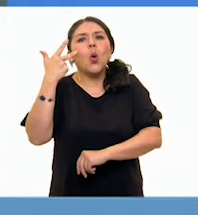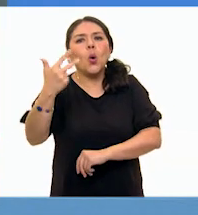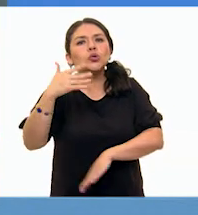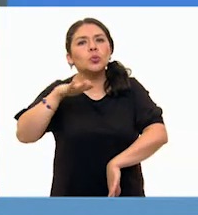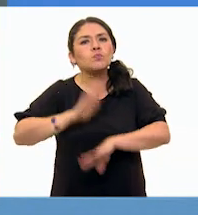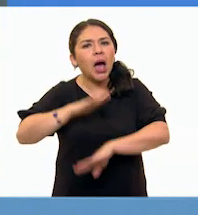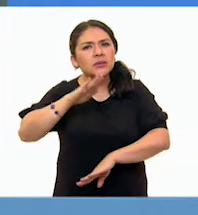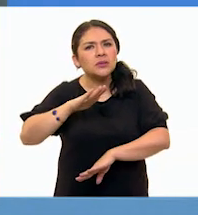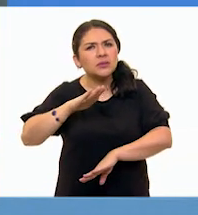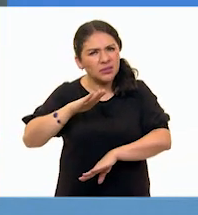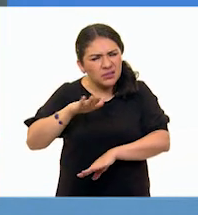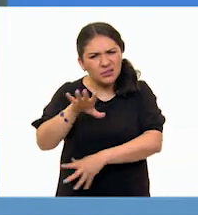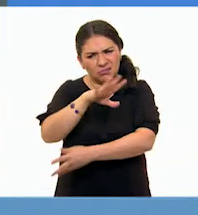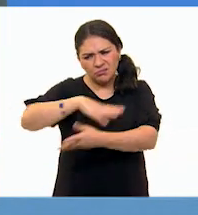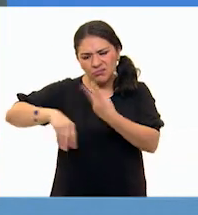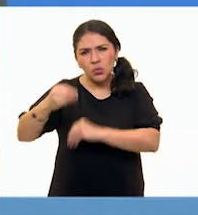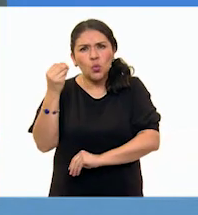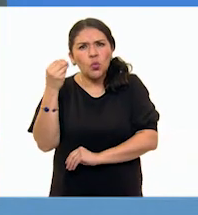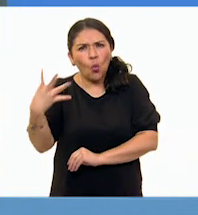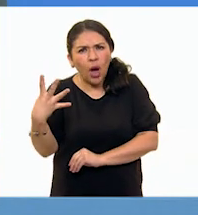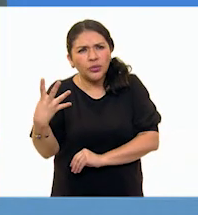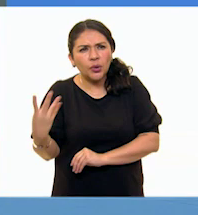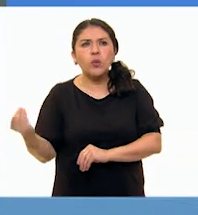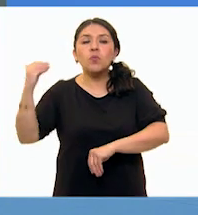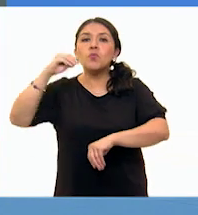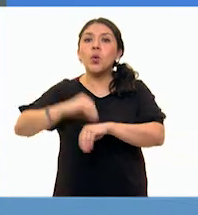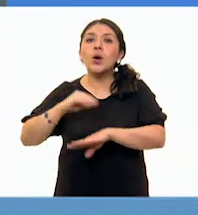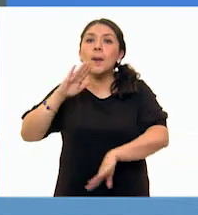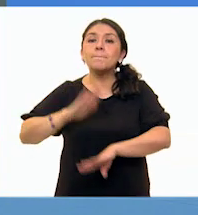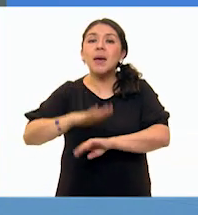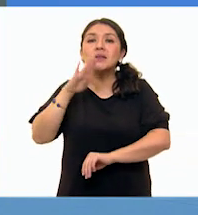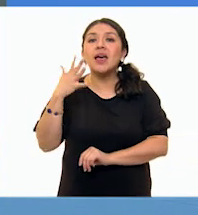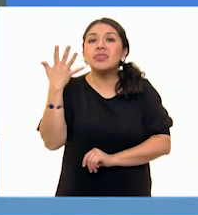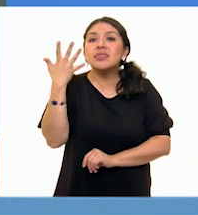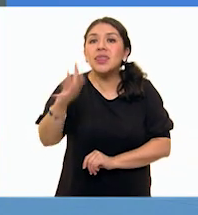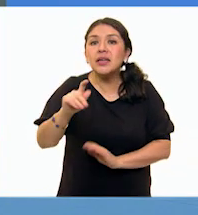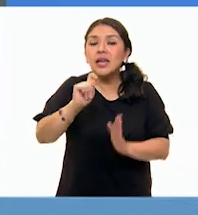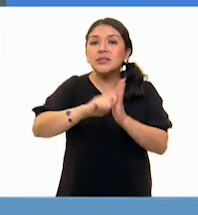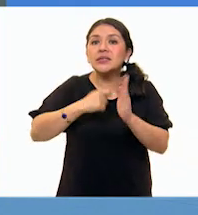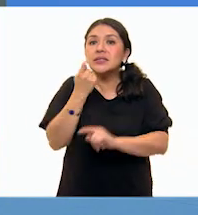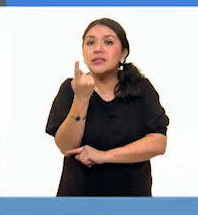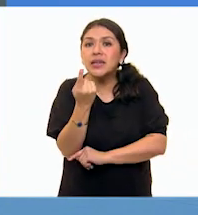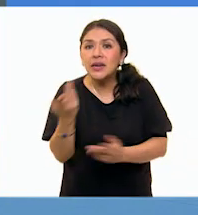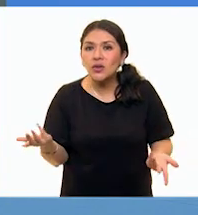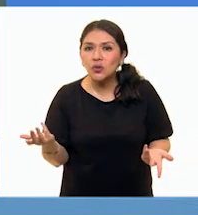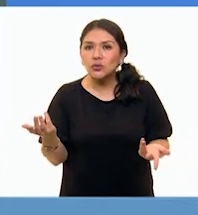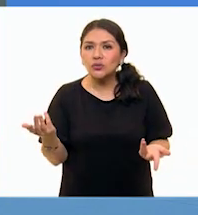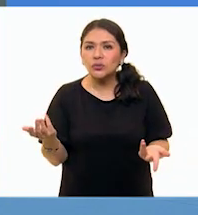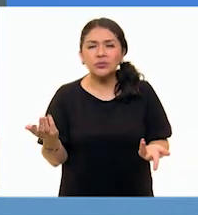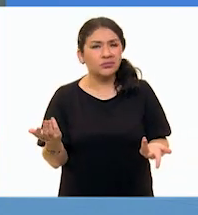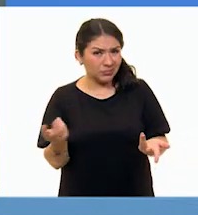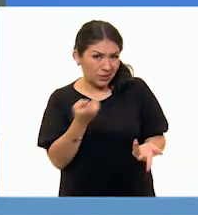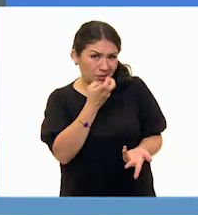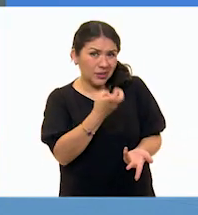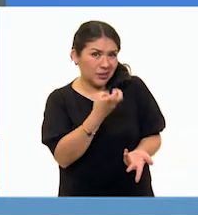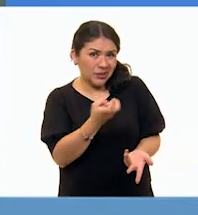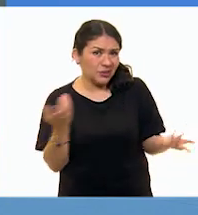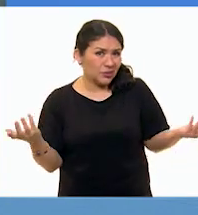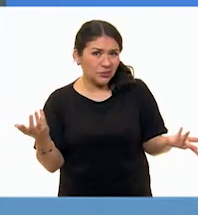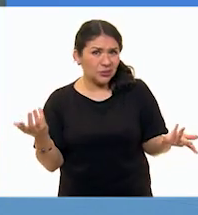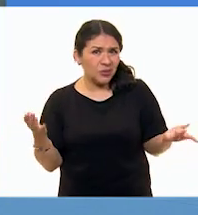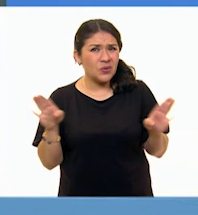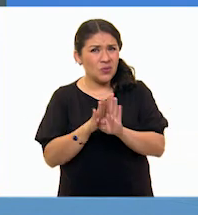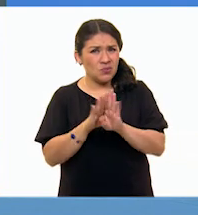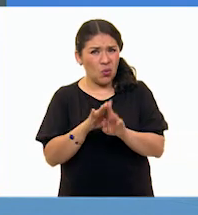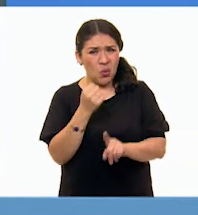en el caso de la figura 4 se aumentaron 10 cerillos. Exacto, maestra. La